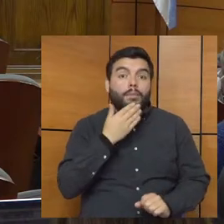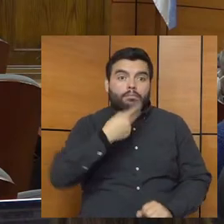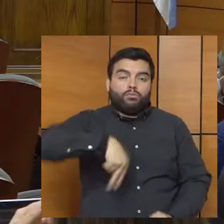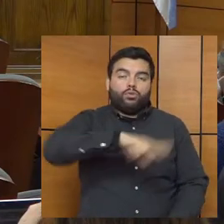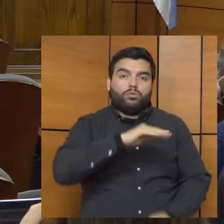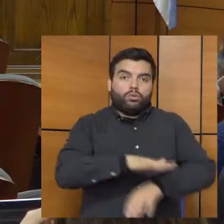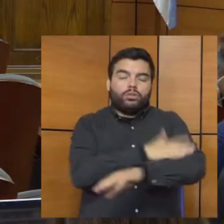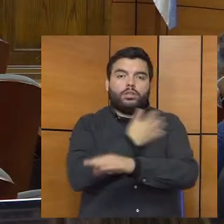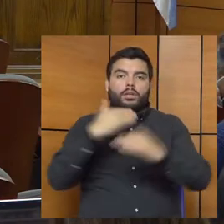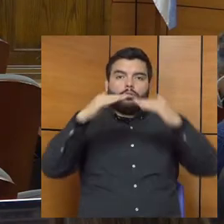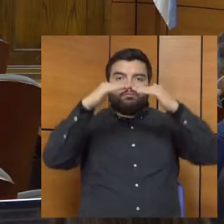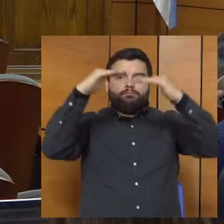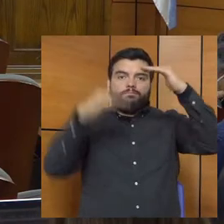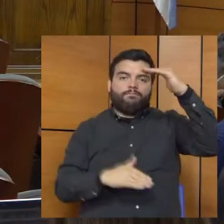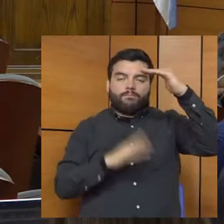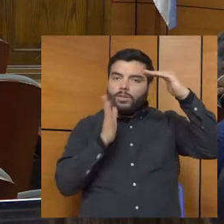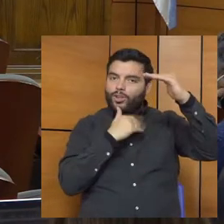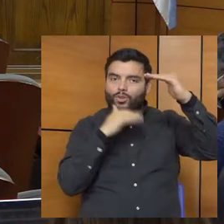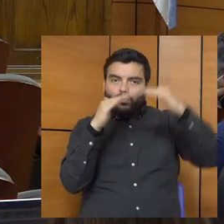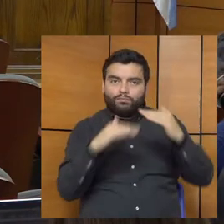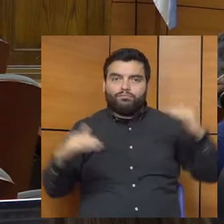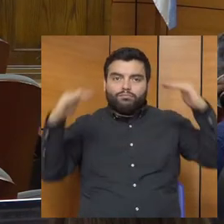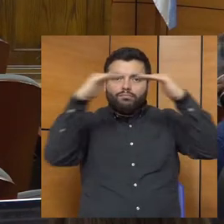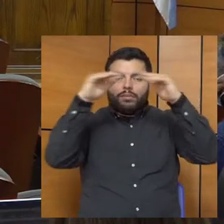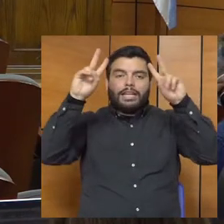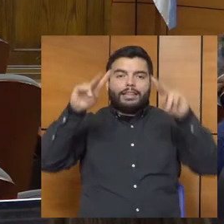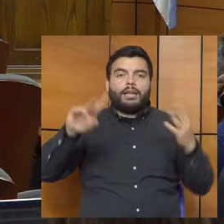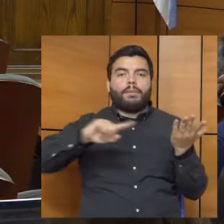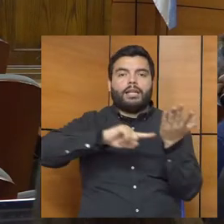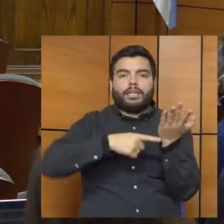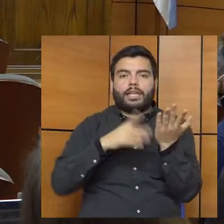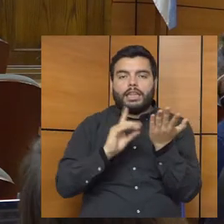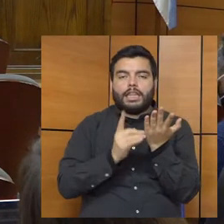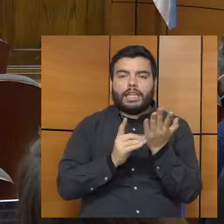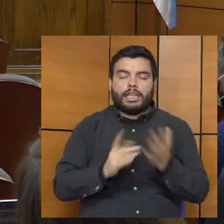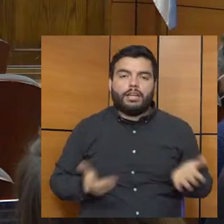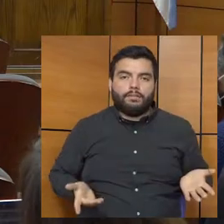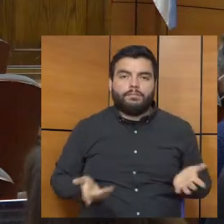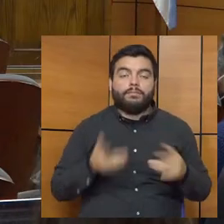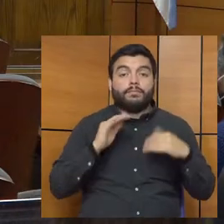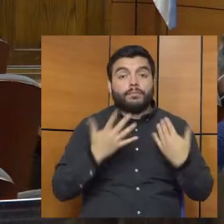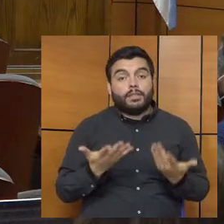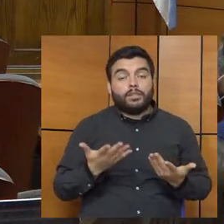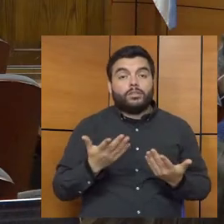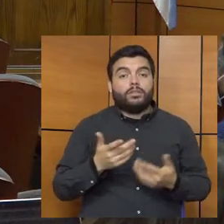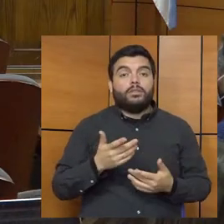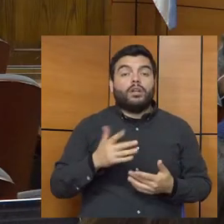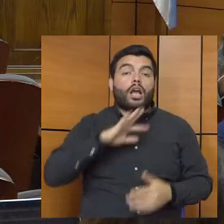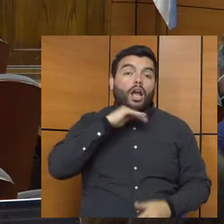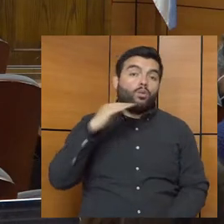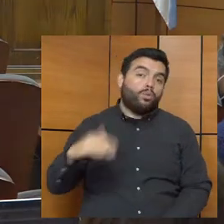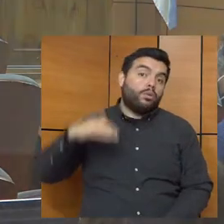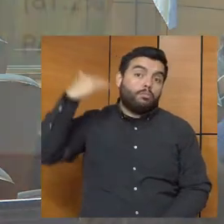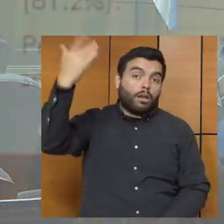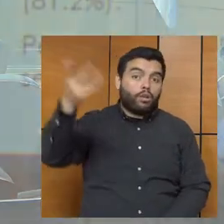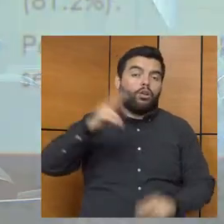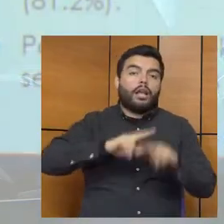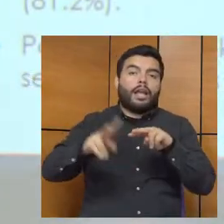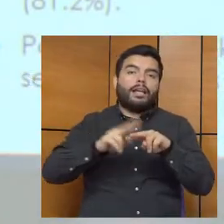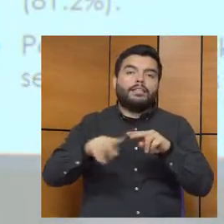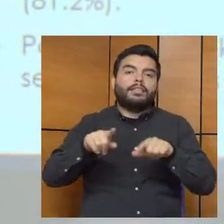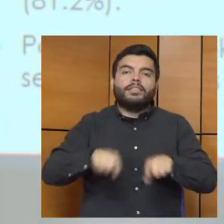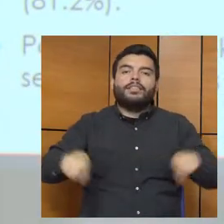Entonces, esto es un tema que siempre va evolucionando y al final las personas mayores tienden a hacer lo que hacían cuando eran más